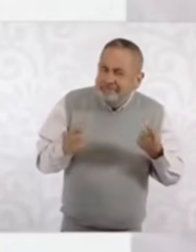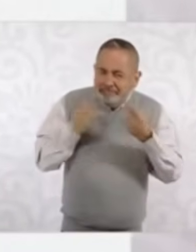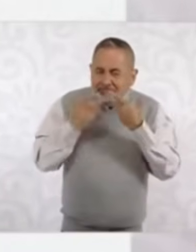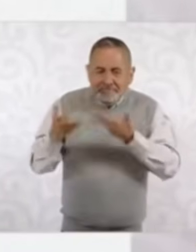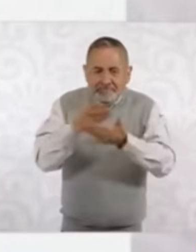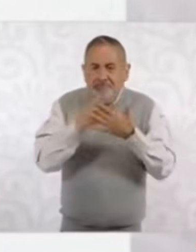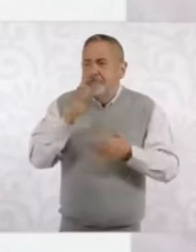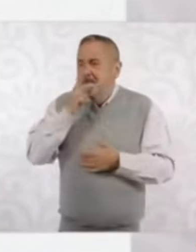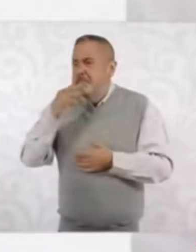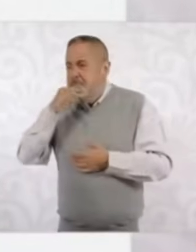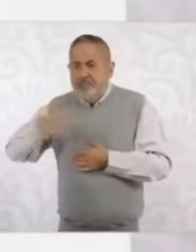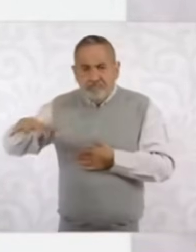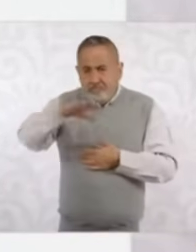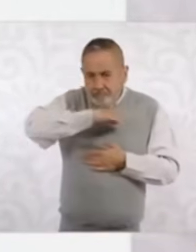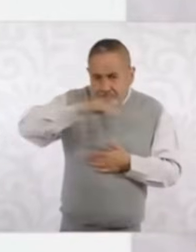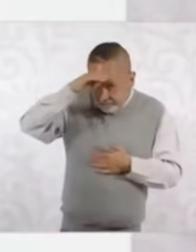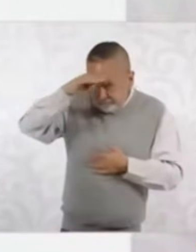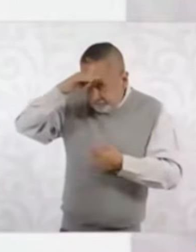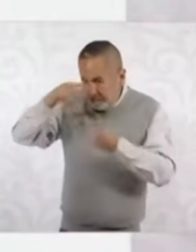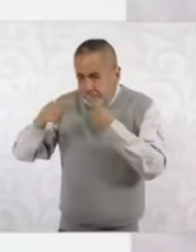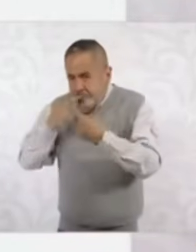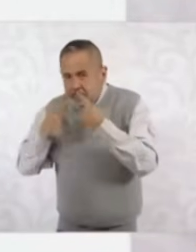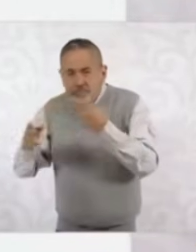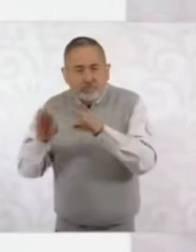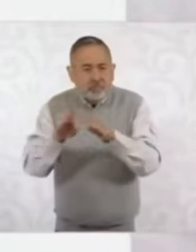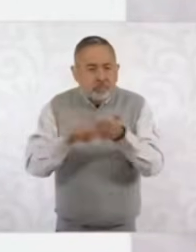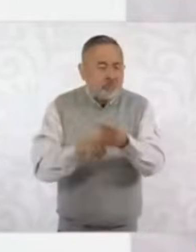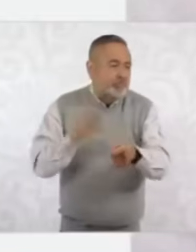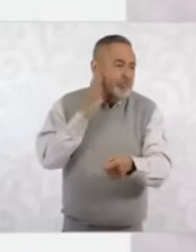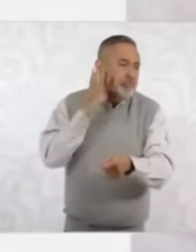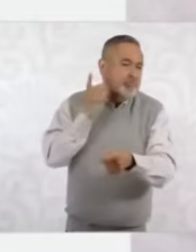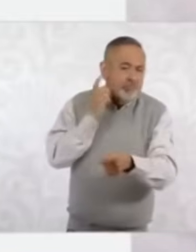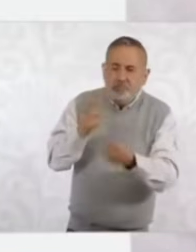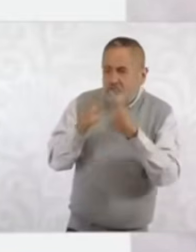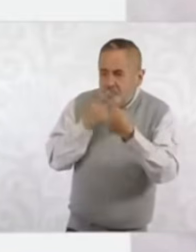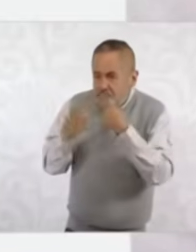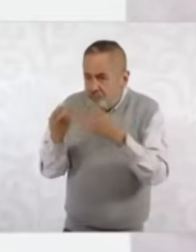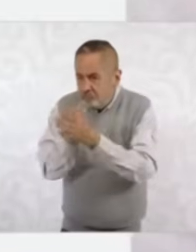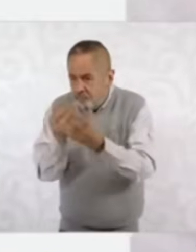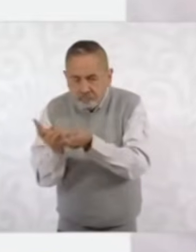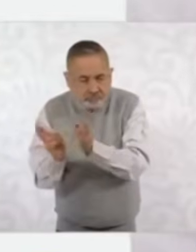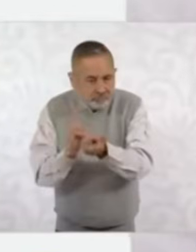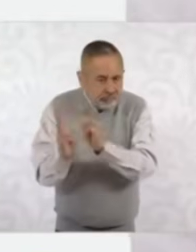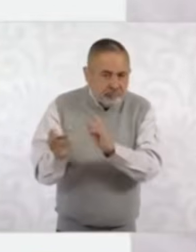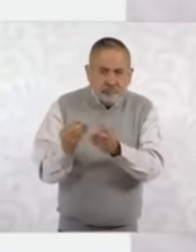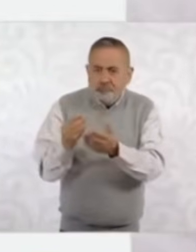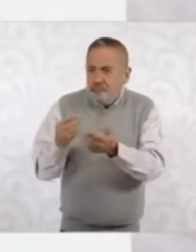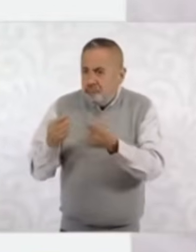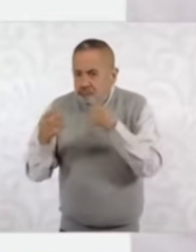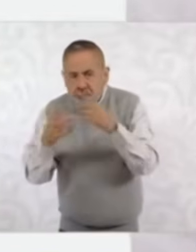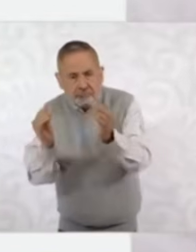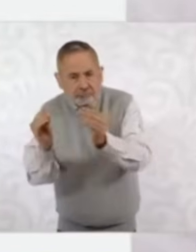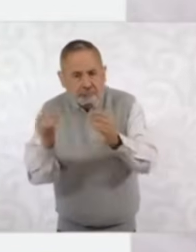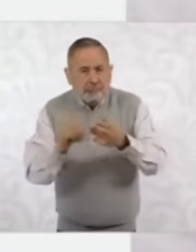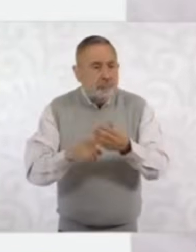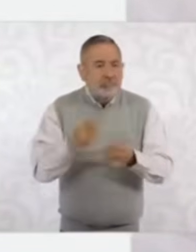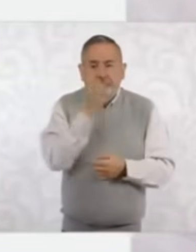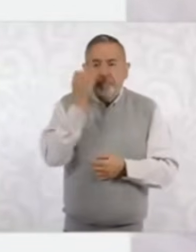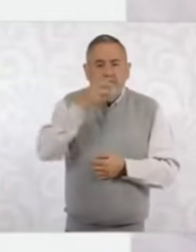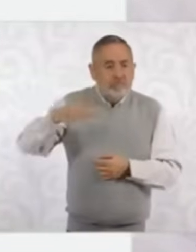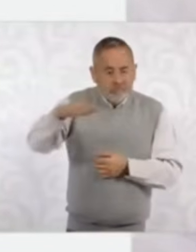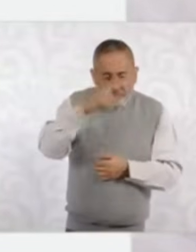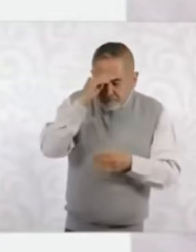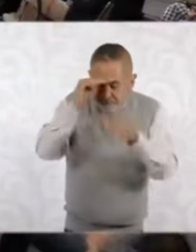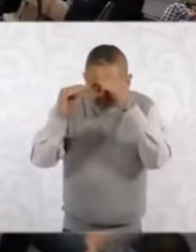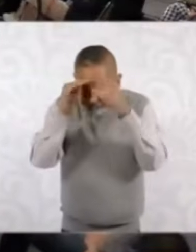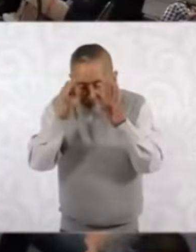madres y padres de familia, que se discuta en la Cámara, que se discuta en los ámbitos de las escuelas, en